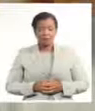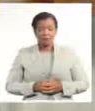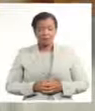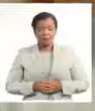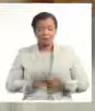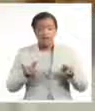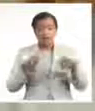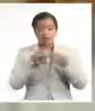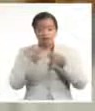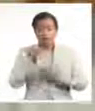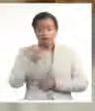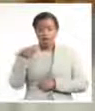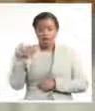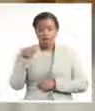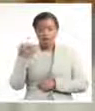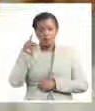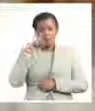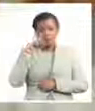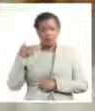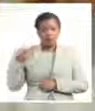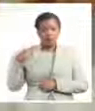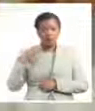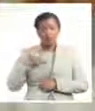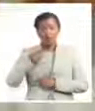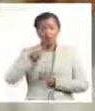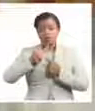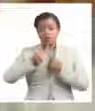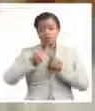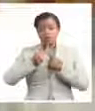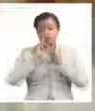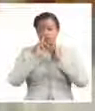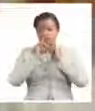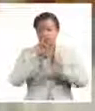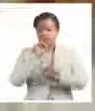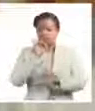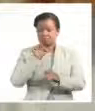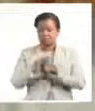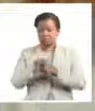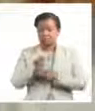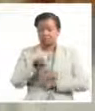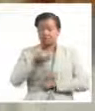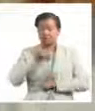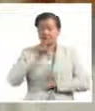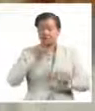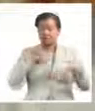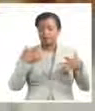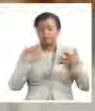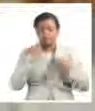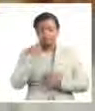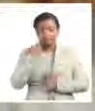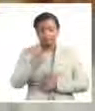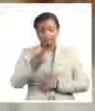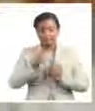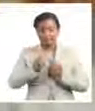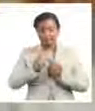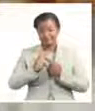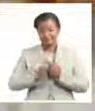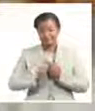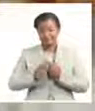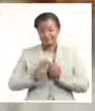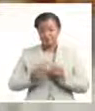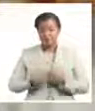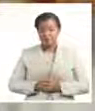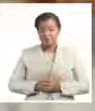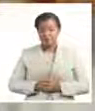concluyó hace pocos minutos por lo tanto la transmisión de tele Rebelde comenzará en breve para poder disfrutar de este juego de voleibol